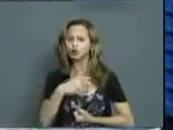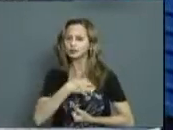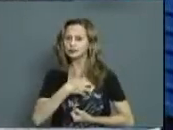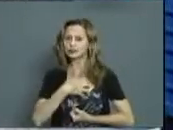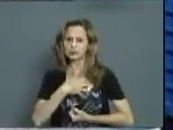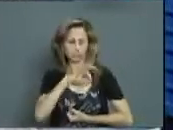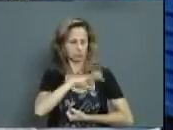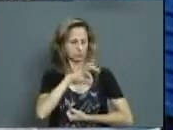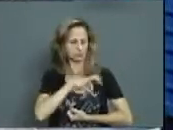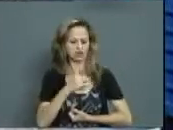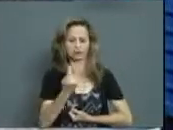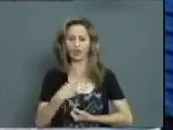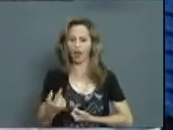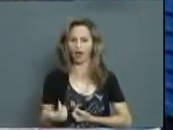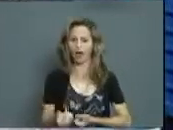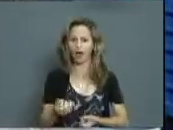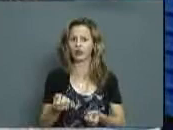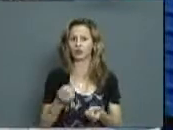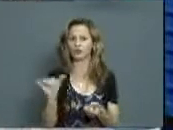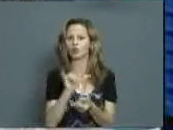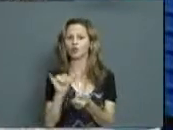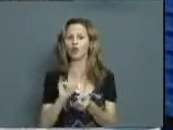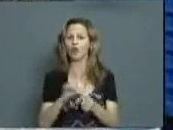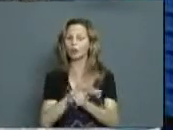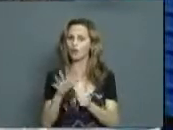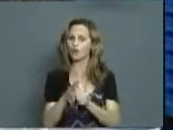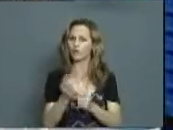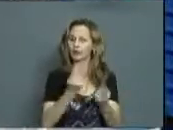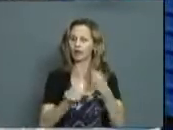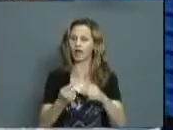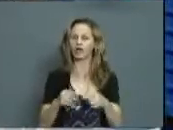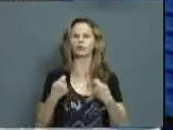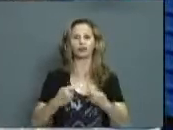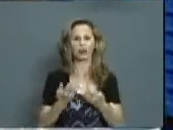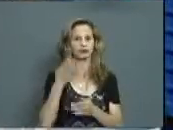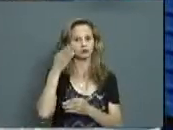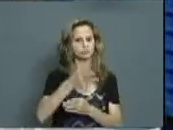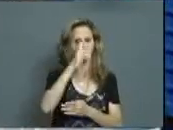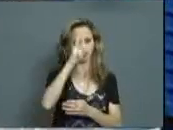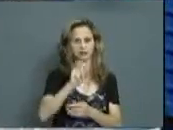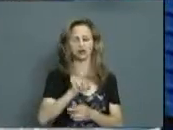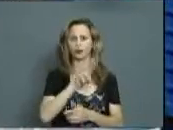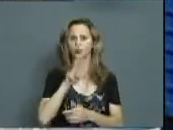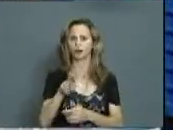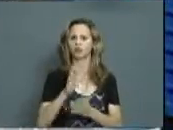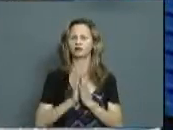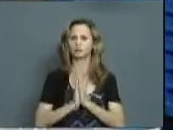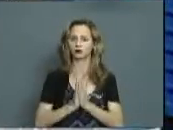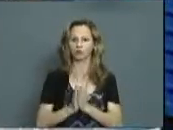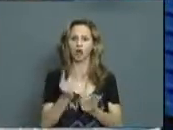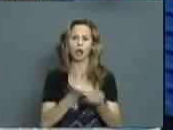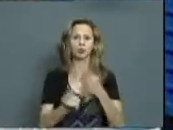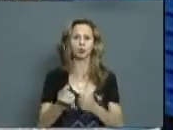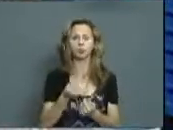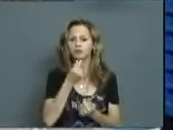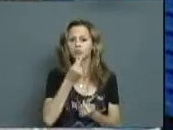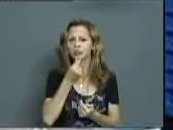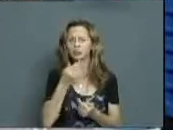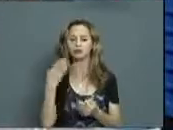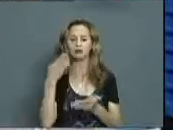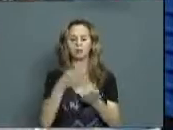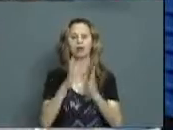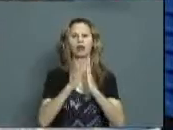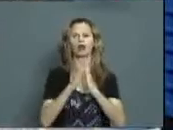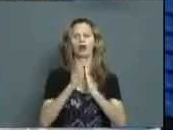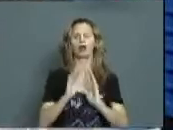usted acuda a los servicios de salud en tiempo y va a salir bien. Va a salir bien. Hemos tenido muchísimos casos de pacientes muy seniles, muy enfermos, y sin embargo se han ido para su casa, están